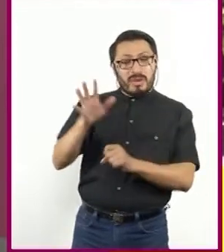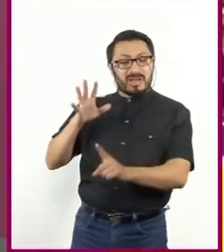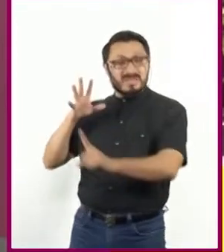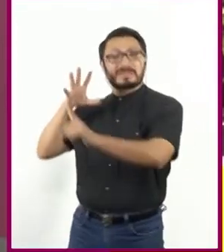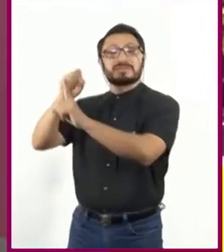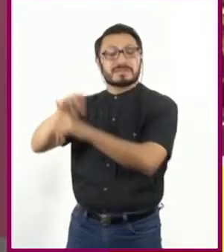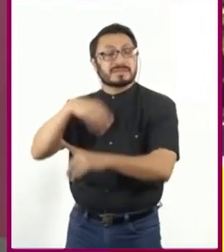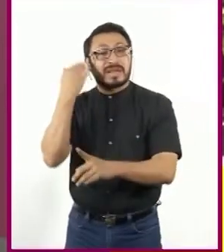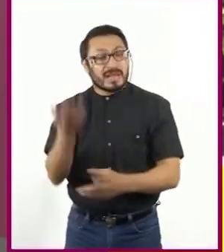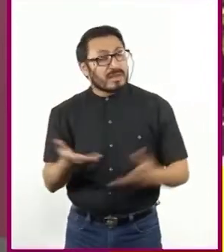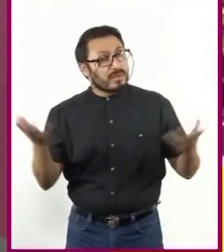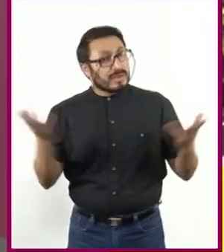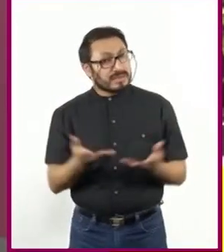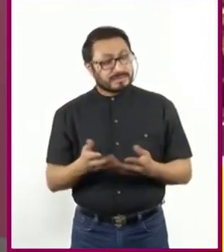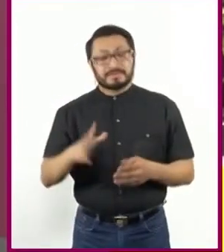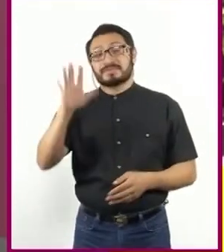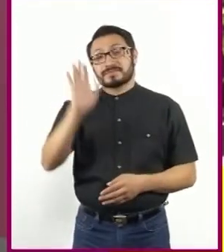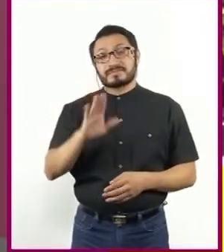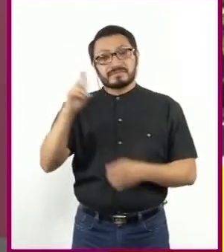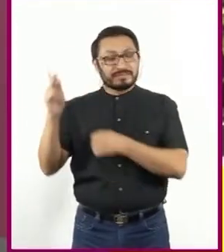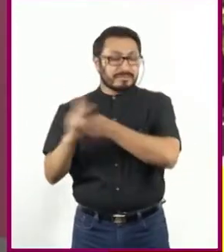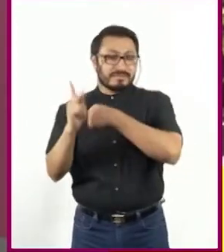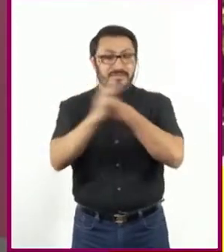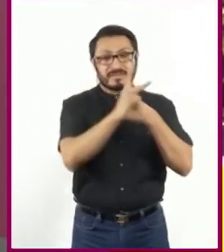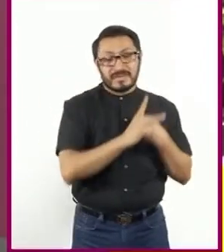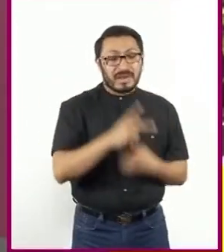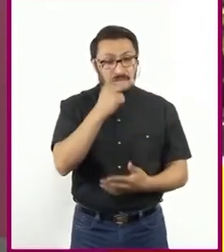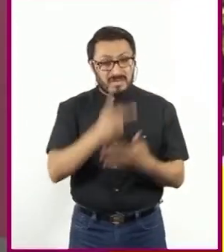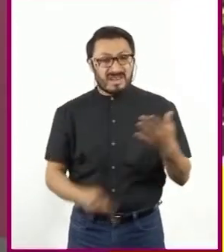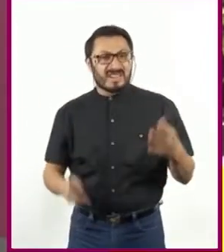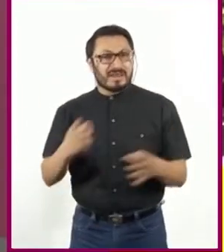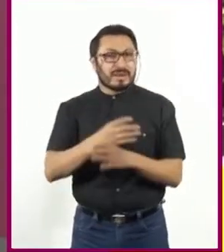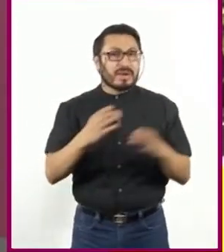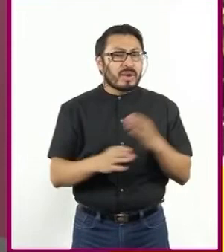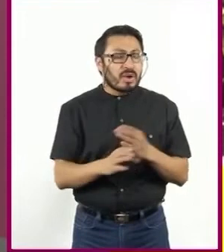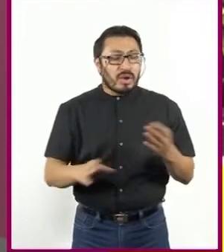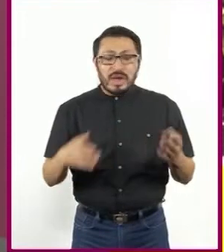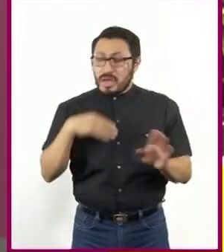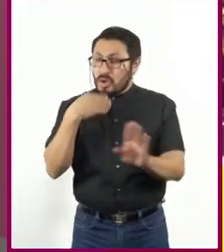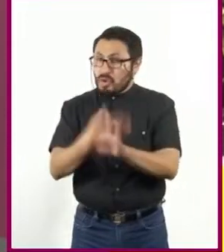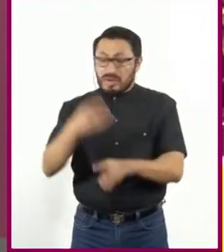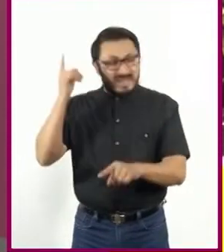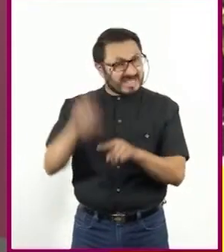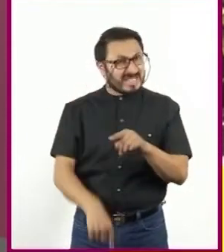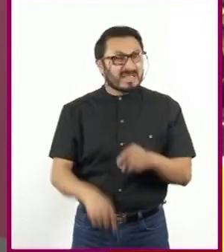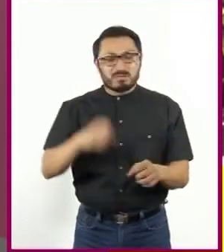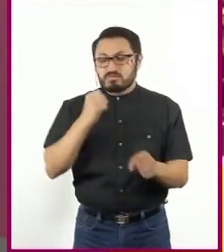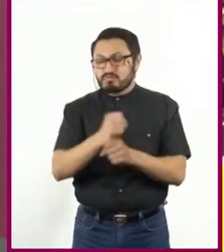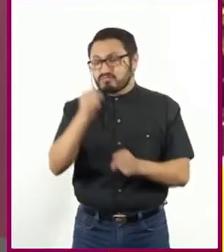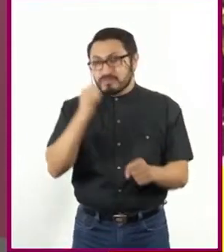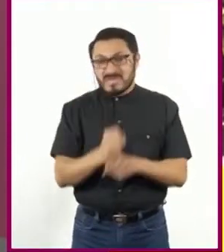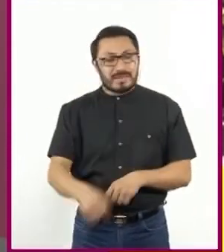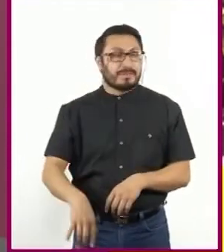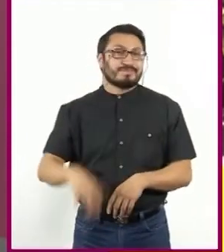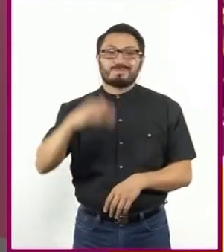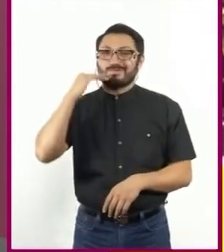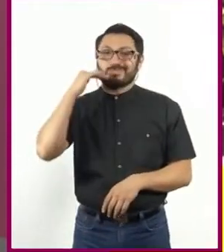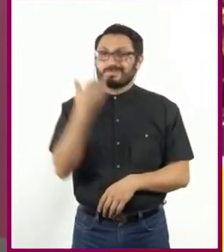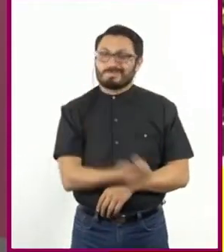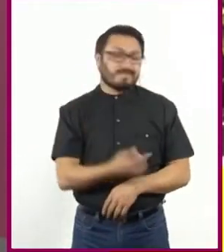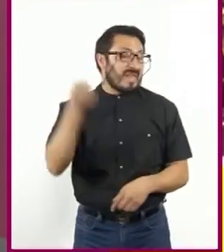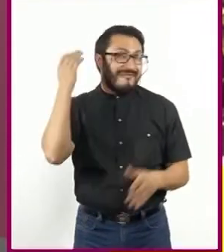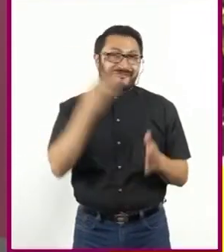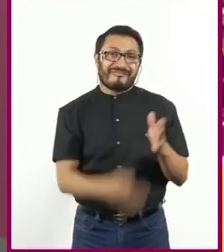parece que en varios países la planeación de acciones contra la violencia es aún deficiente